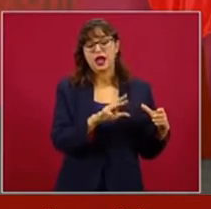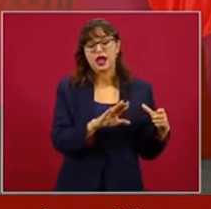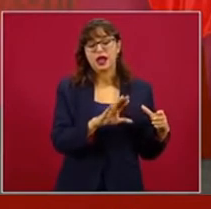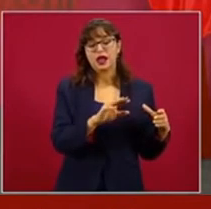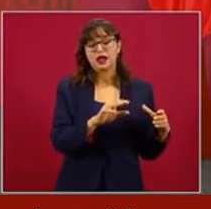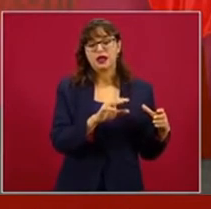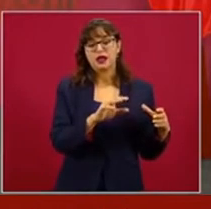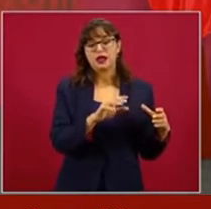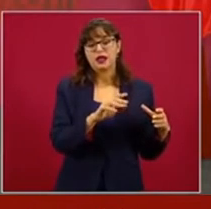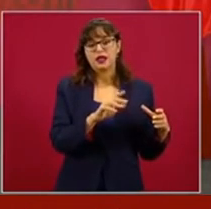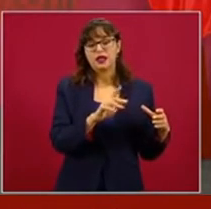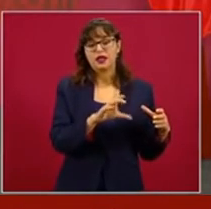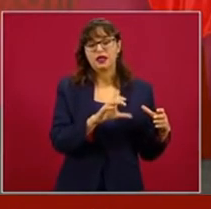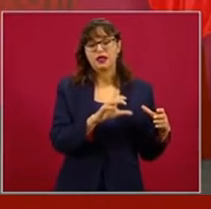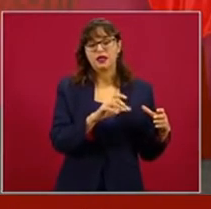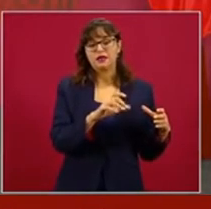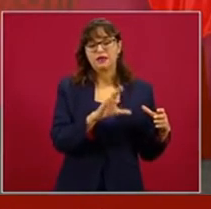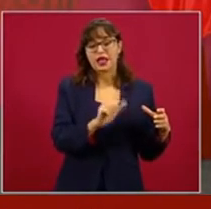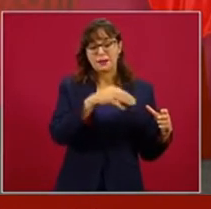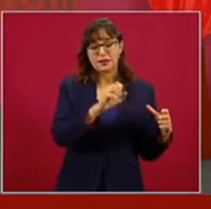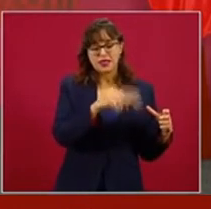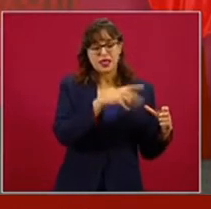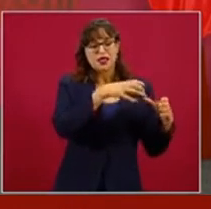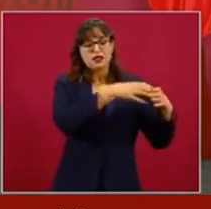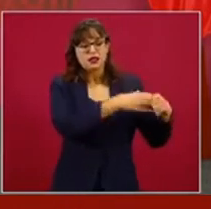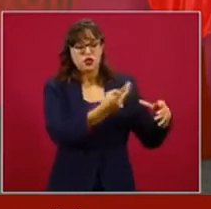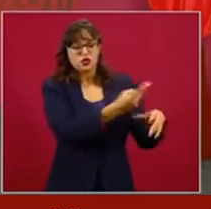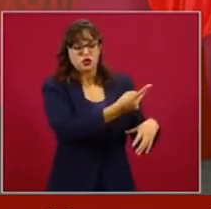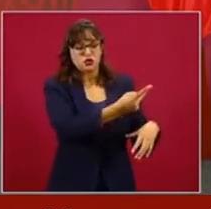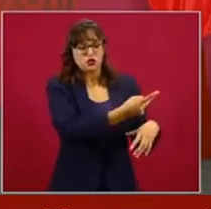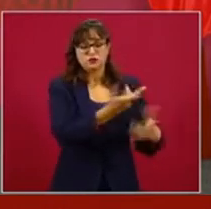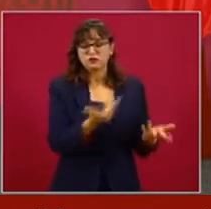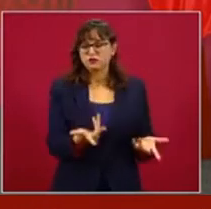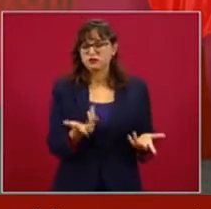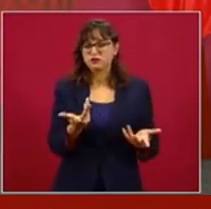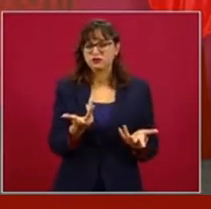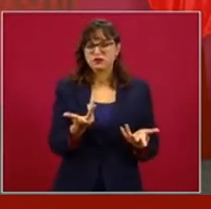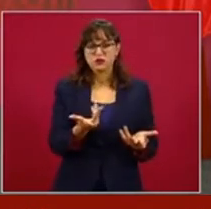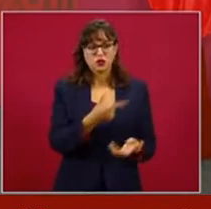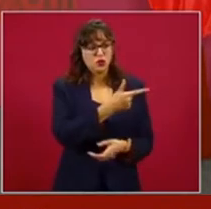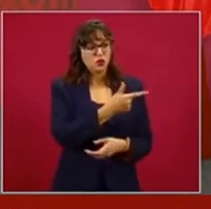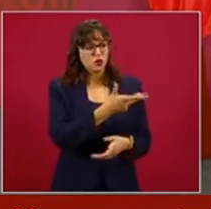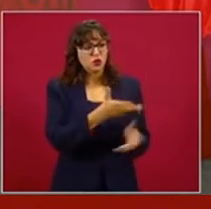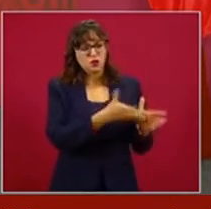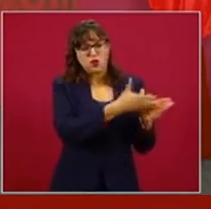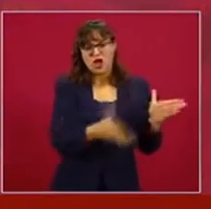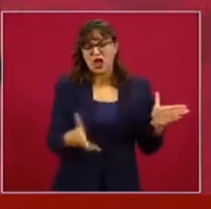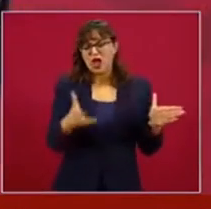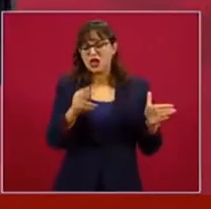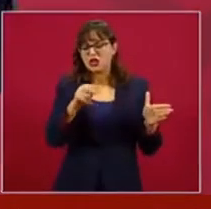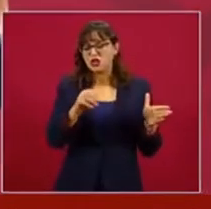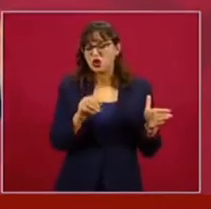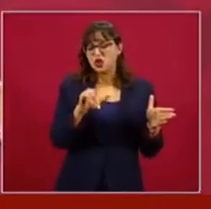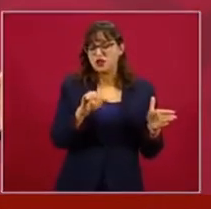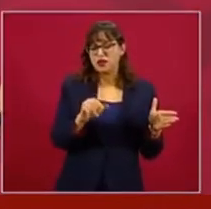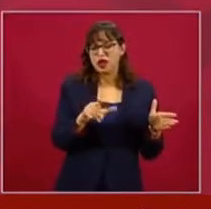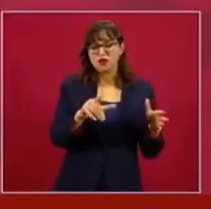eran pues los jefes de la intelectualidad durante todo el periodo neoliberal, los dos,